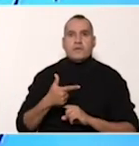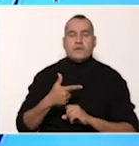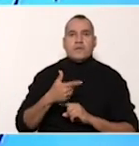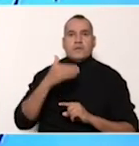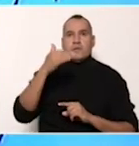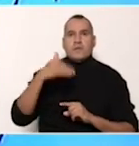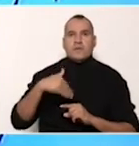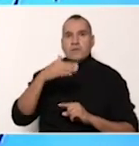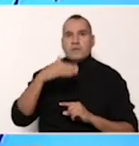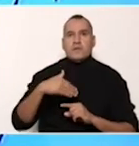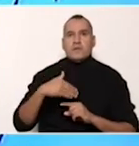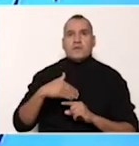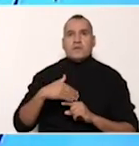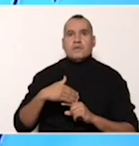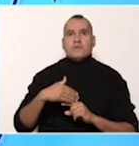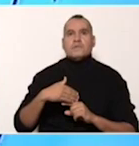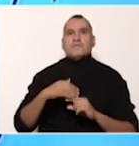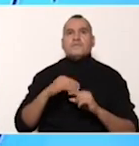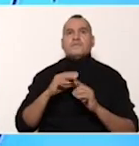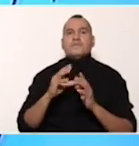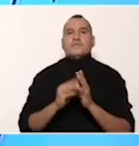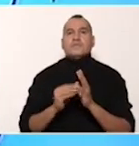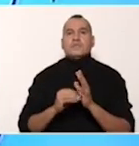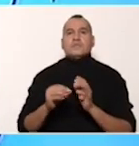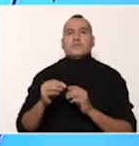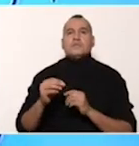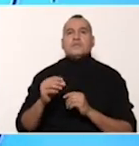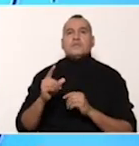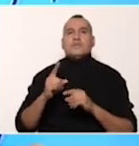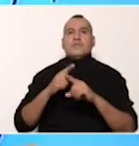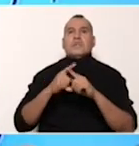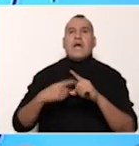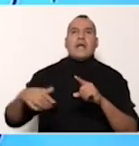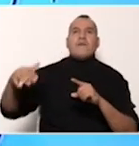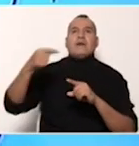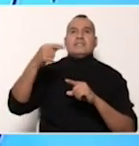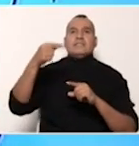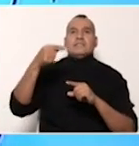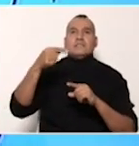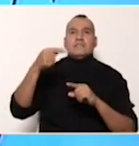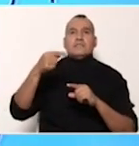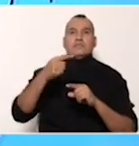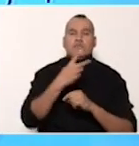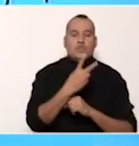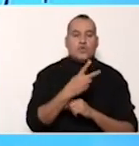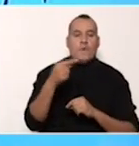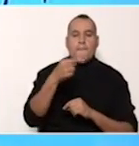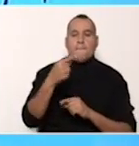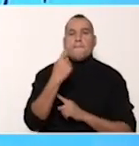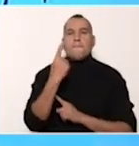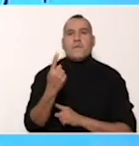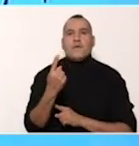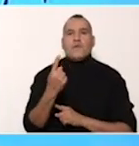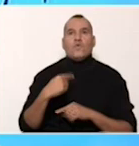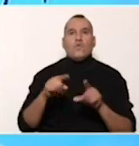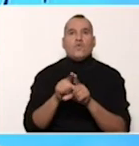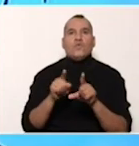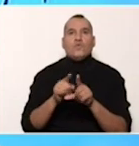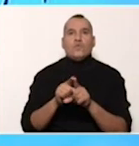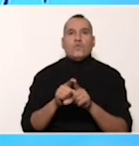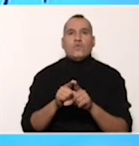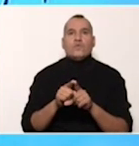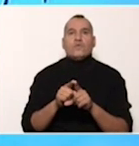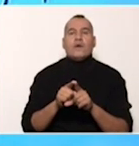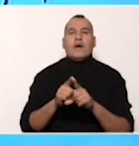de igual base, se copia la base y se restan los exponentes. 2 menos 1 da x a la